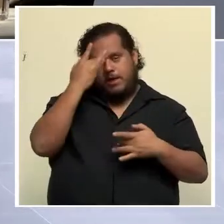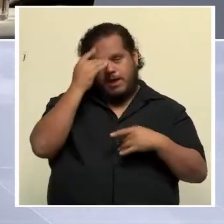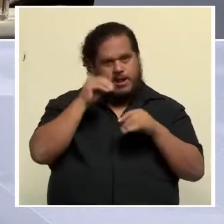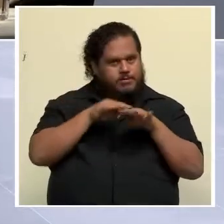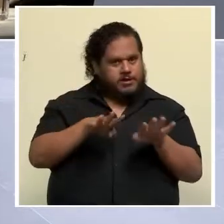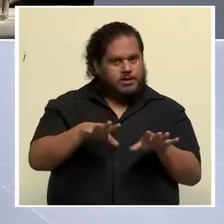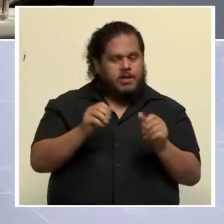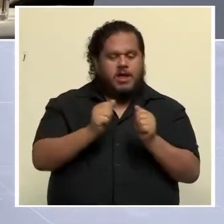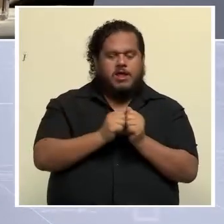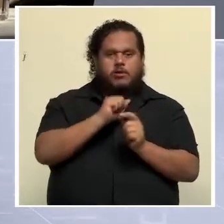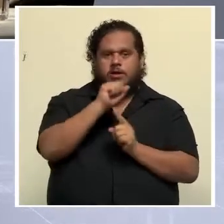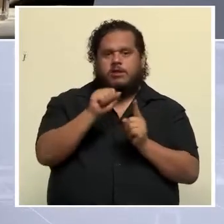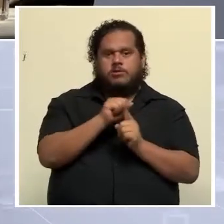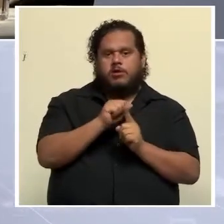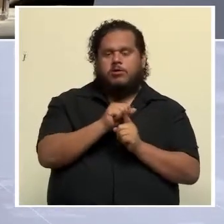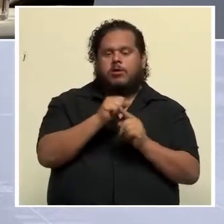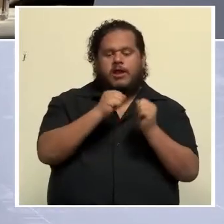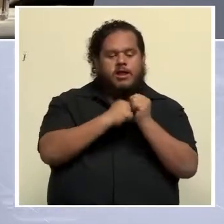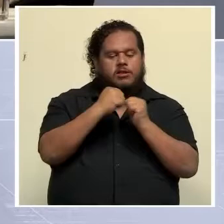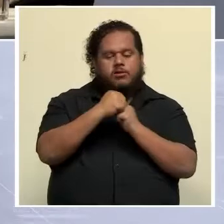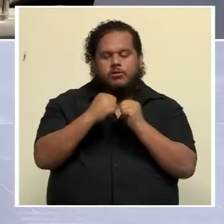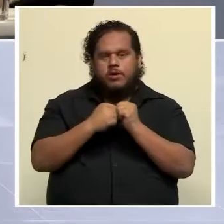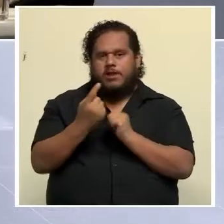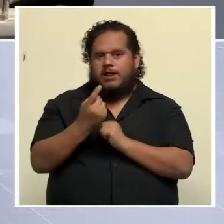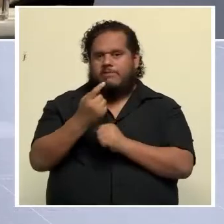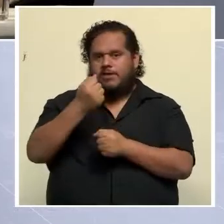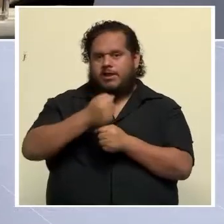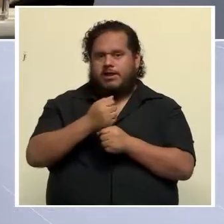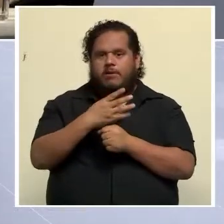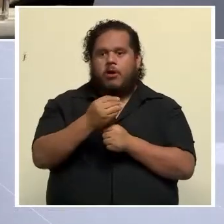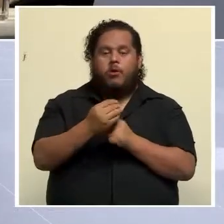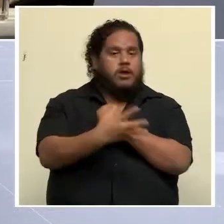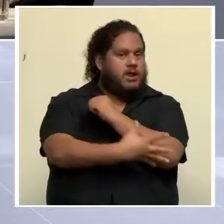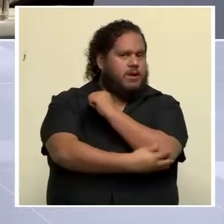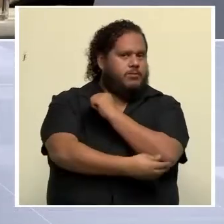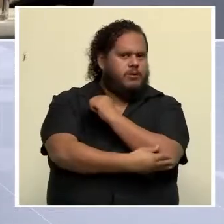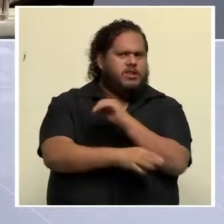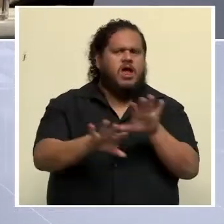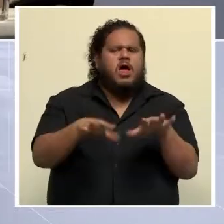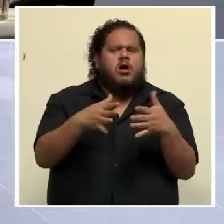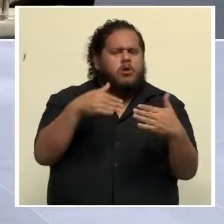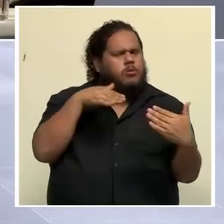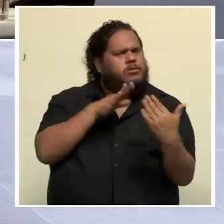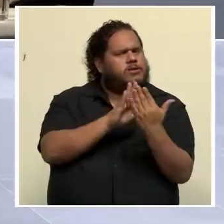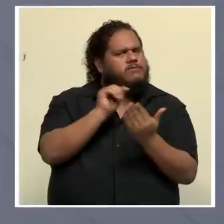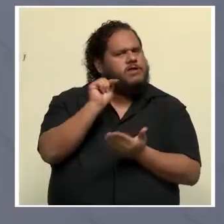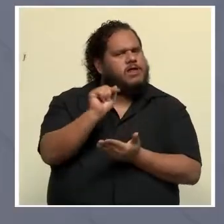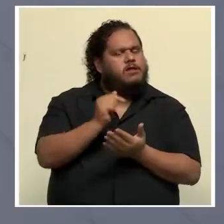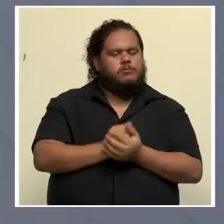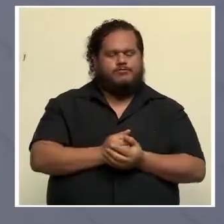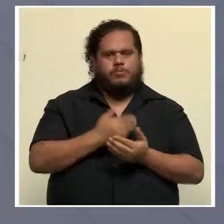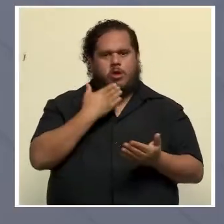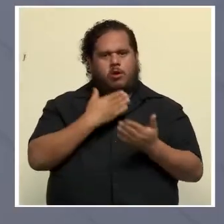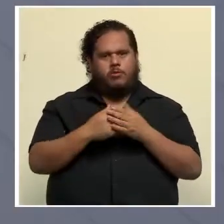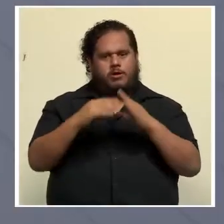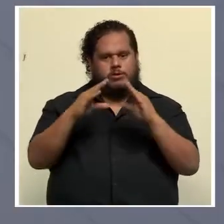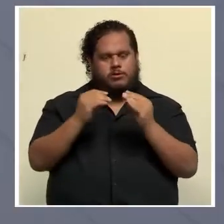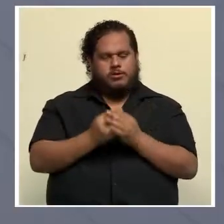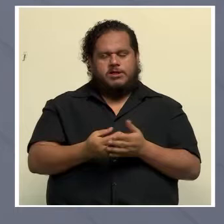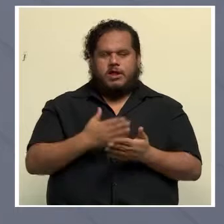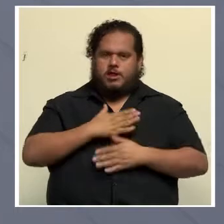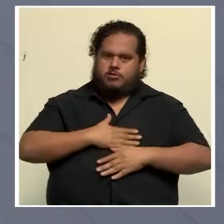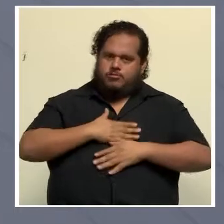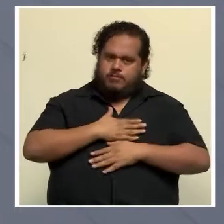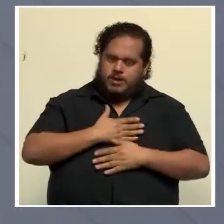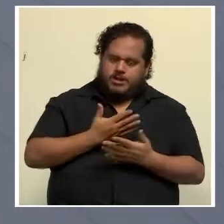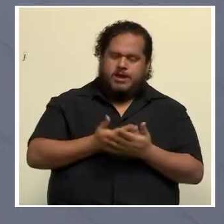y con la circunstancia estructural del desempleo y la pobreza, ¿cómo se encara esto? Bueno, buenas noches. Gracias. Es un placer estar